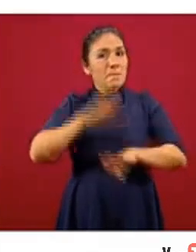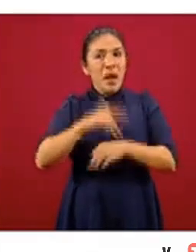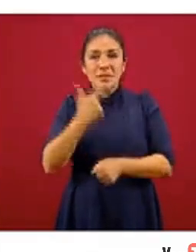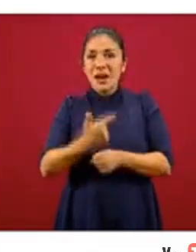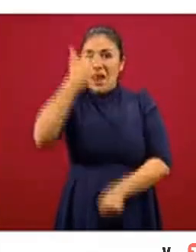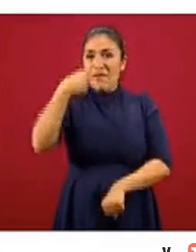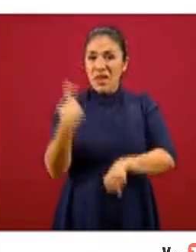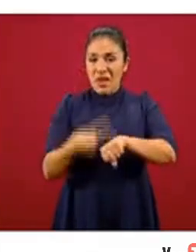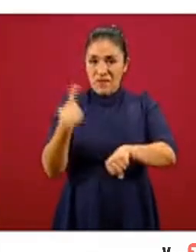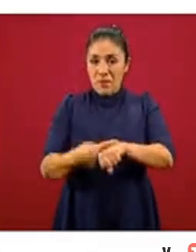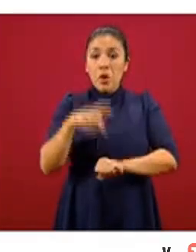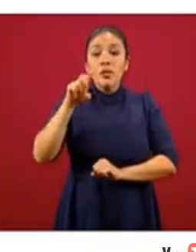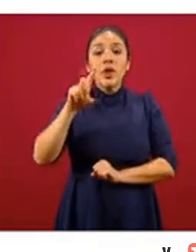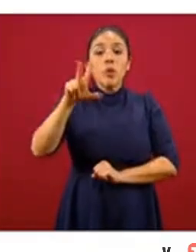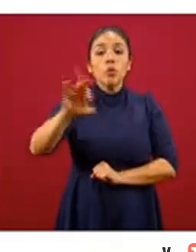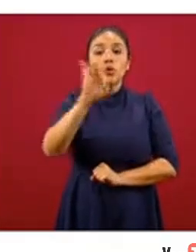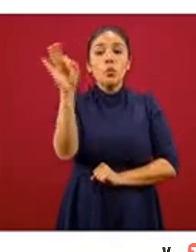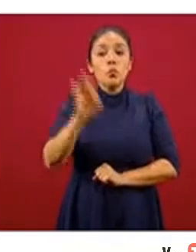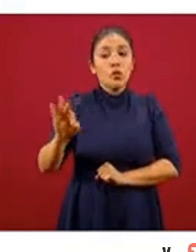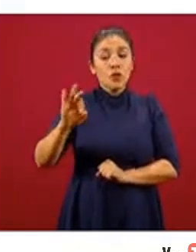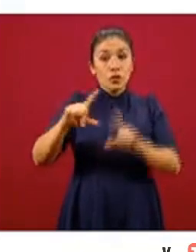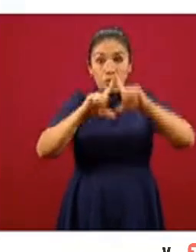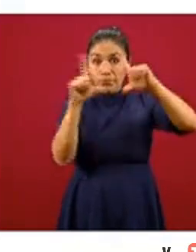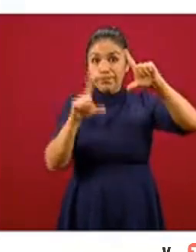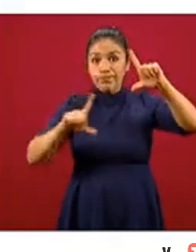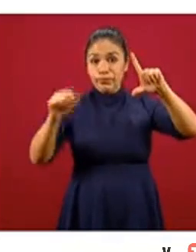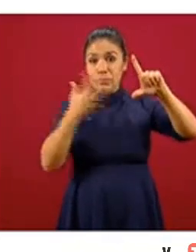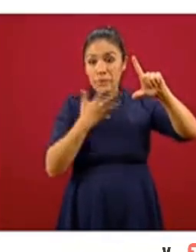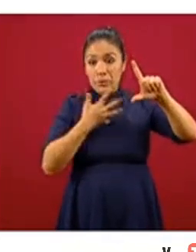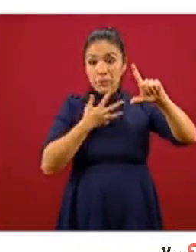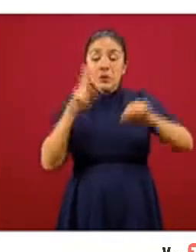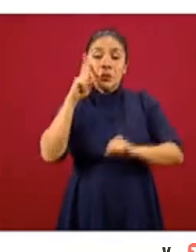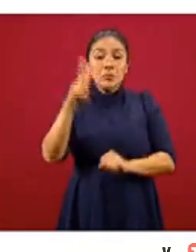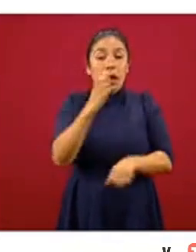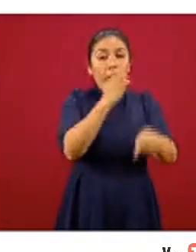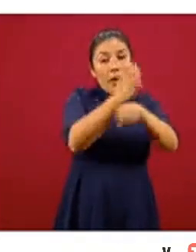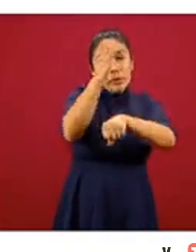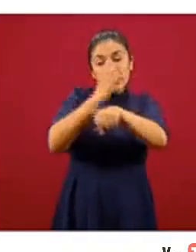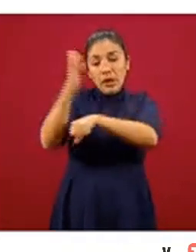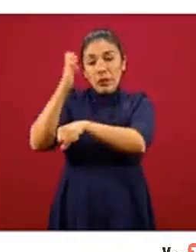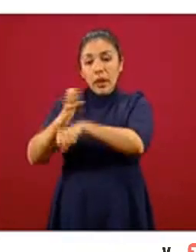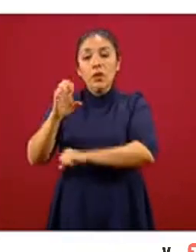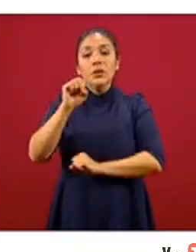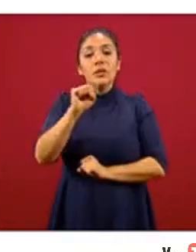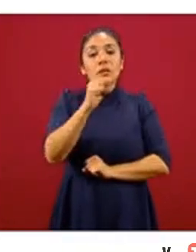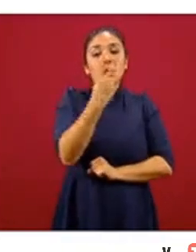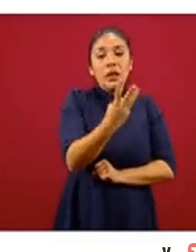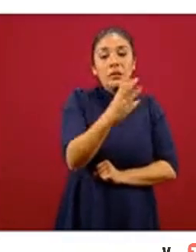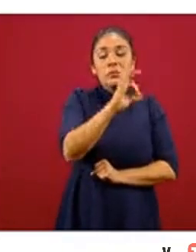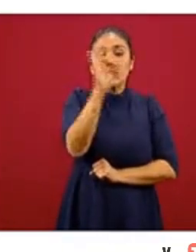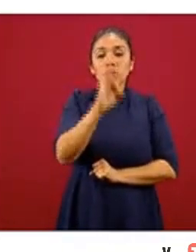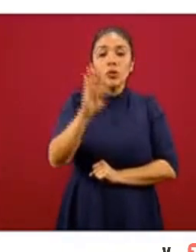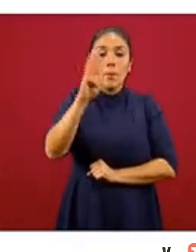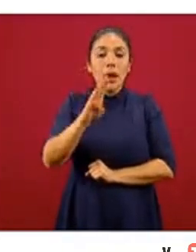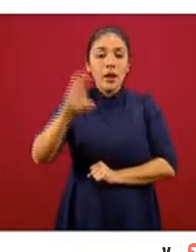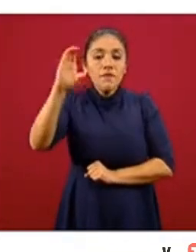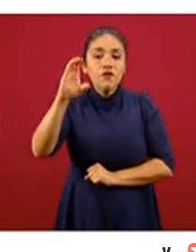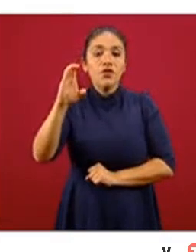enfermas, 38% a nivel nacional y, si lo vemos por entidad federativa, 63% en Baja